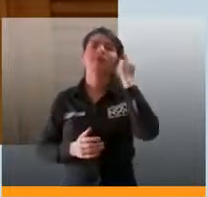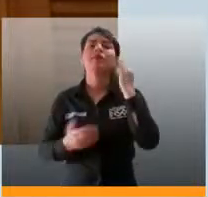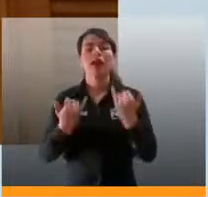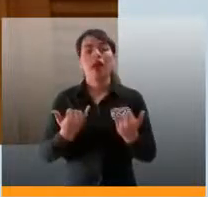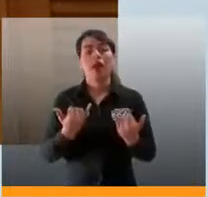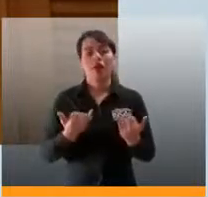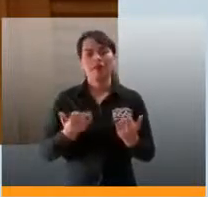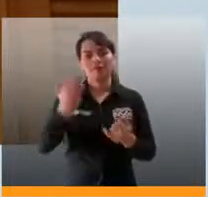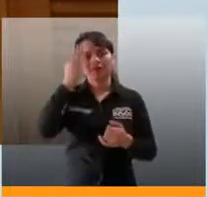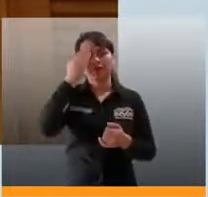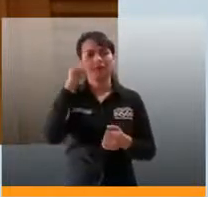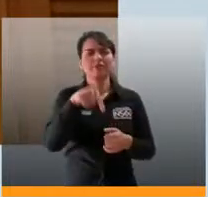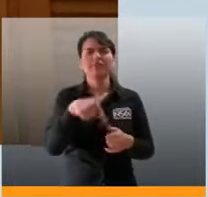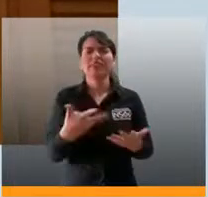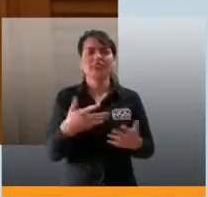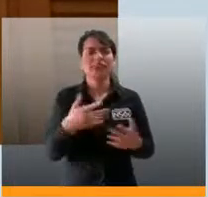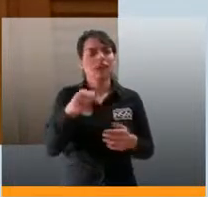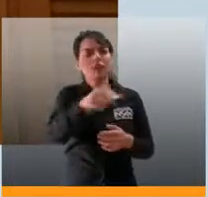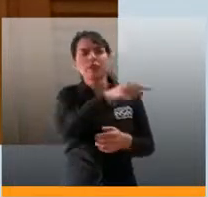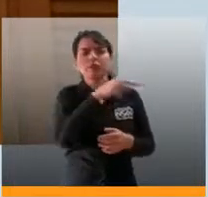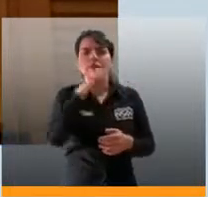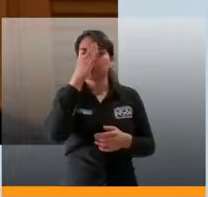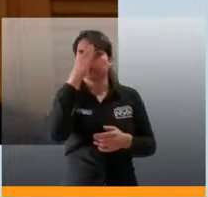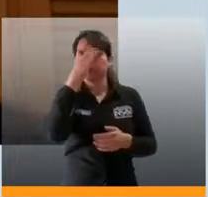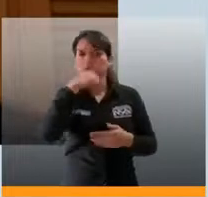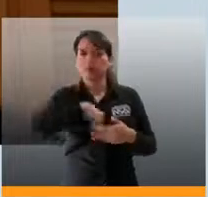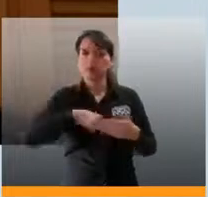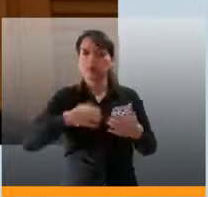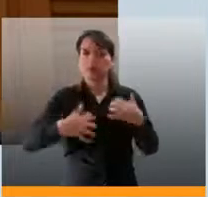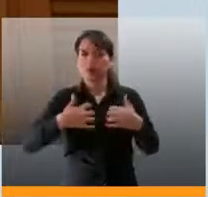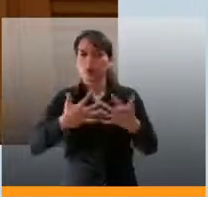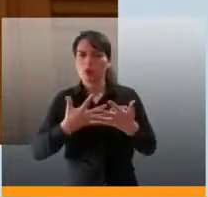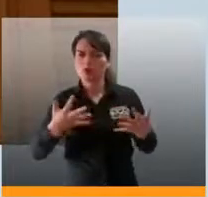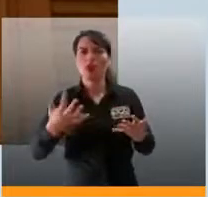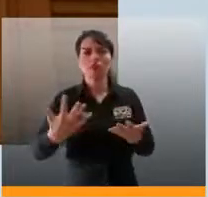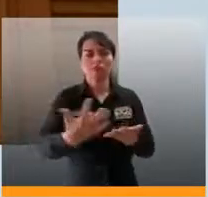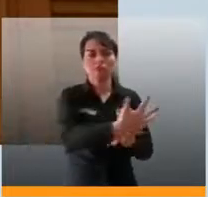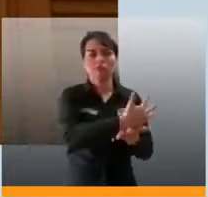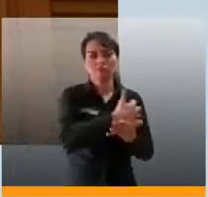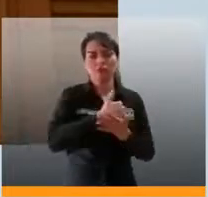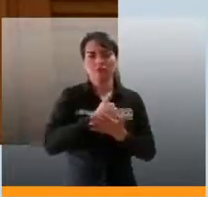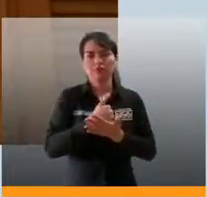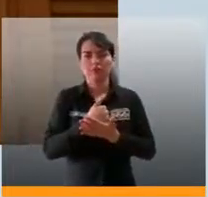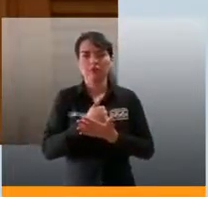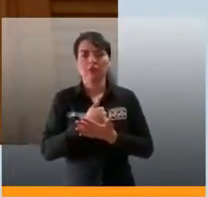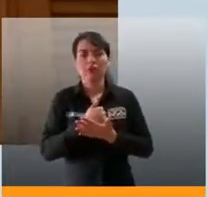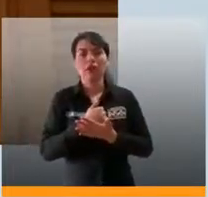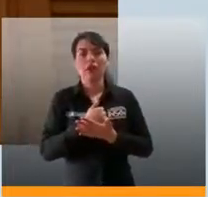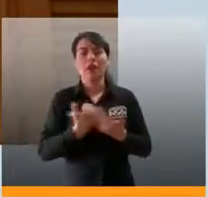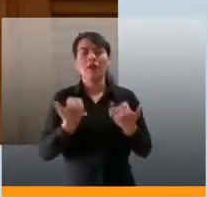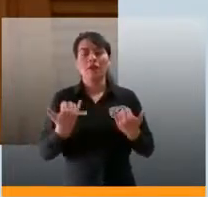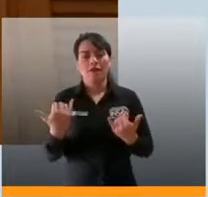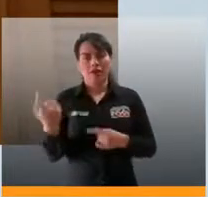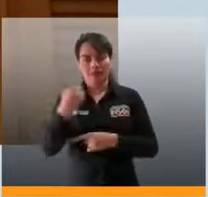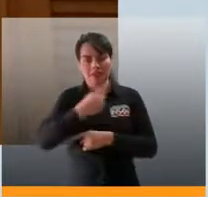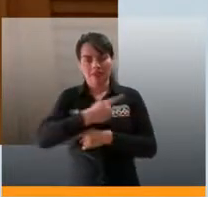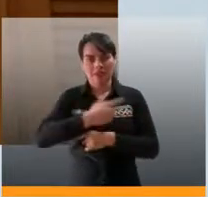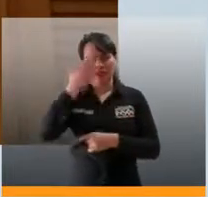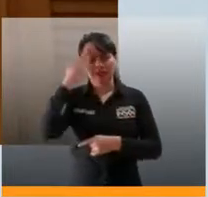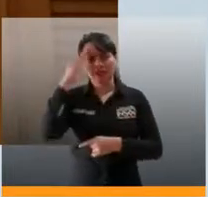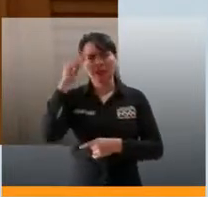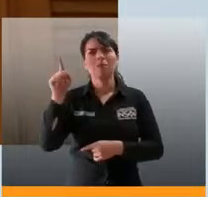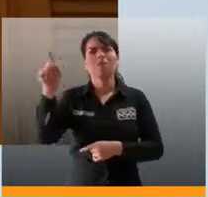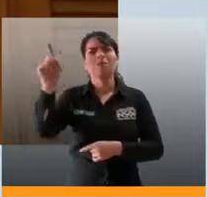recogiendo algunas inquietudes de las personas que nos han acompañado en la transmisión el día de hoy. Muchos de